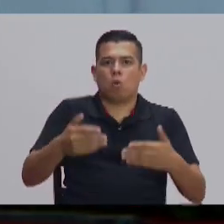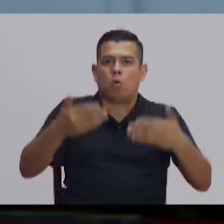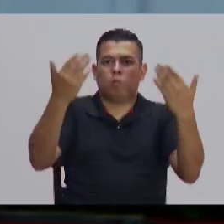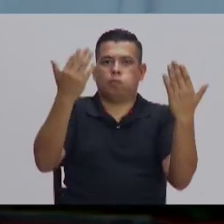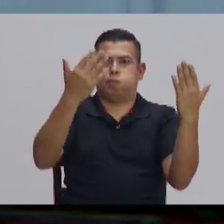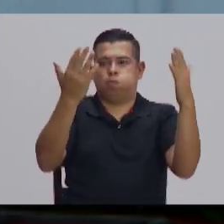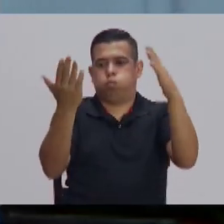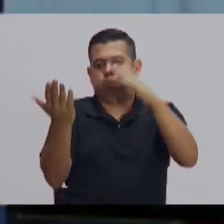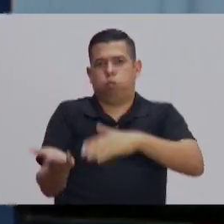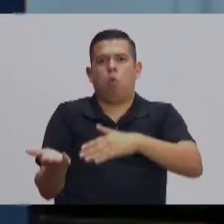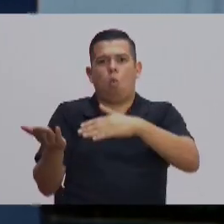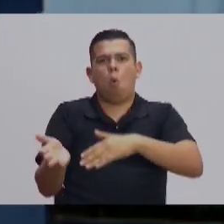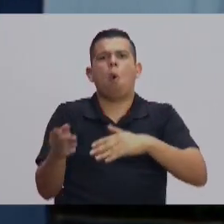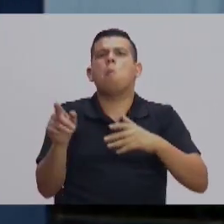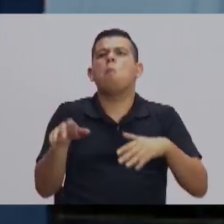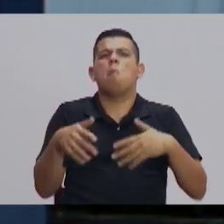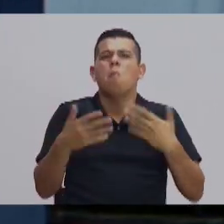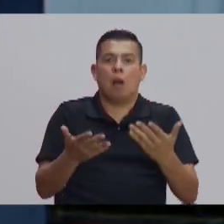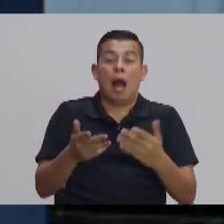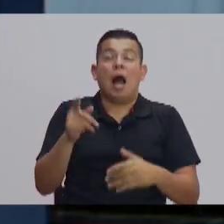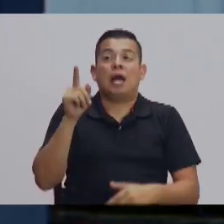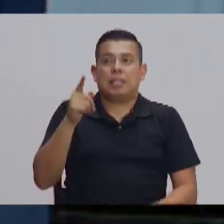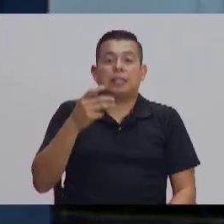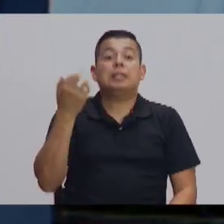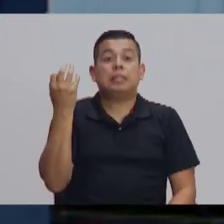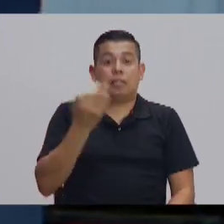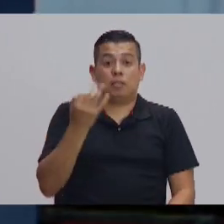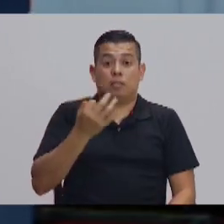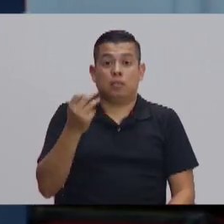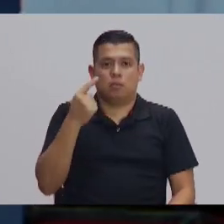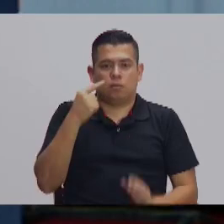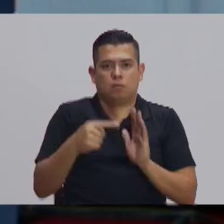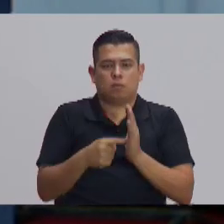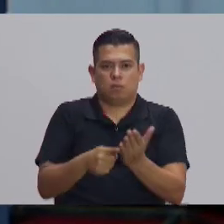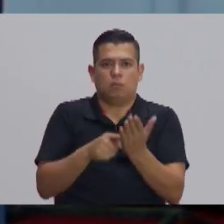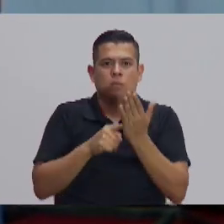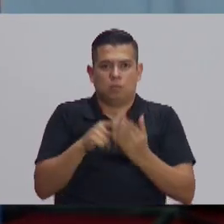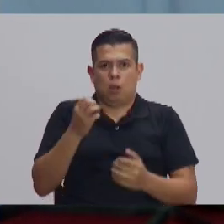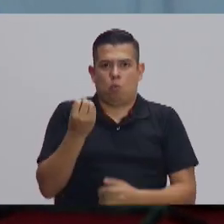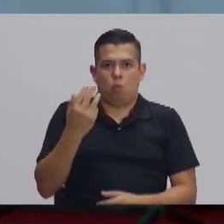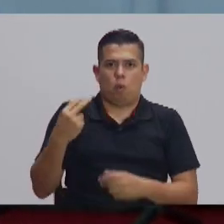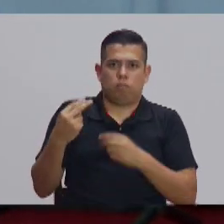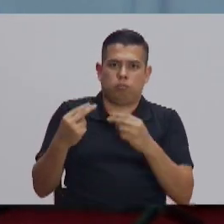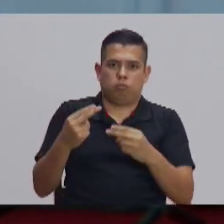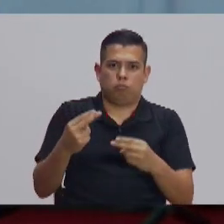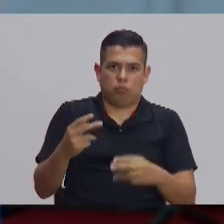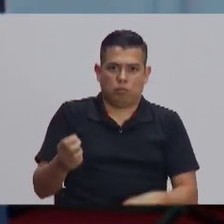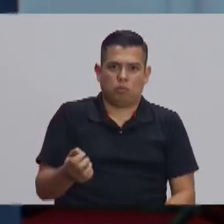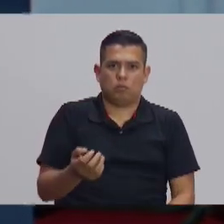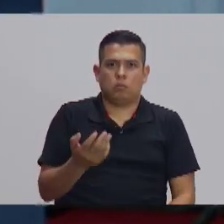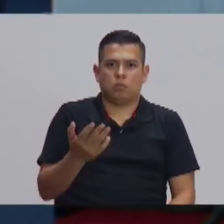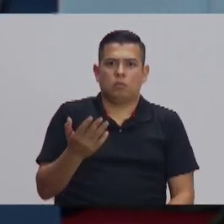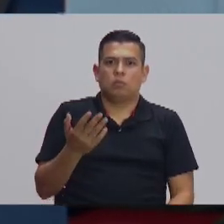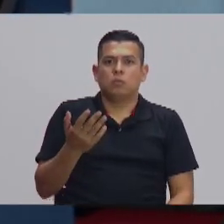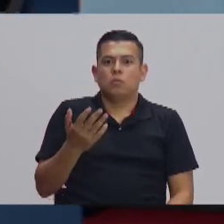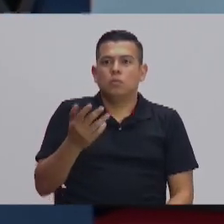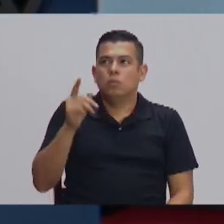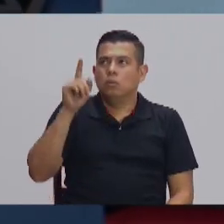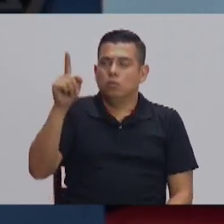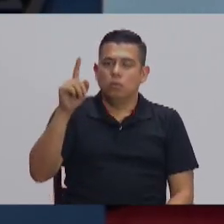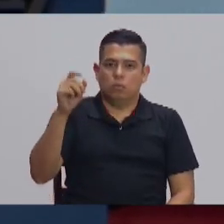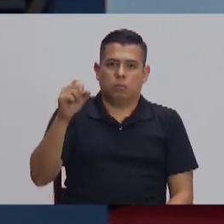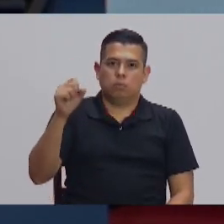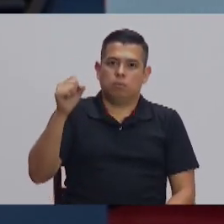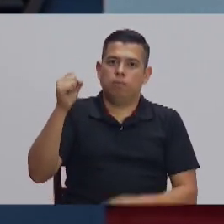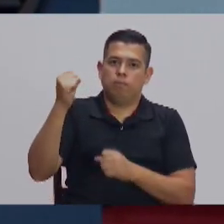muros porque era necesario que dios mostrara esta nueva generación que él es el